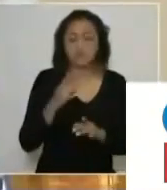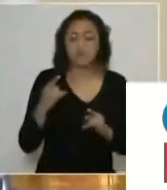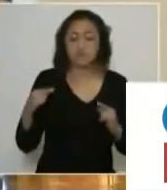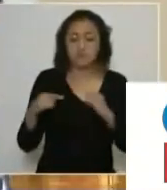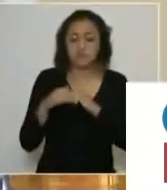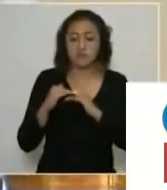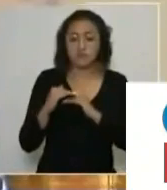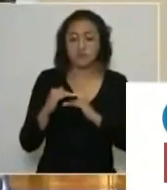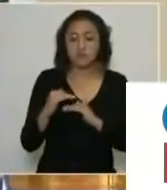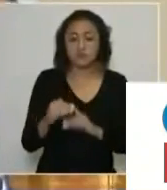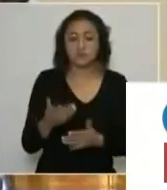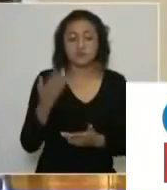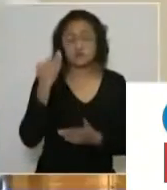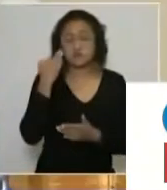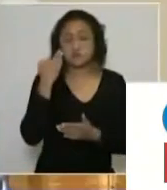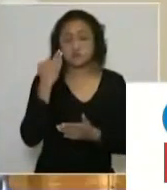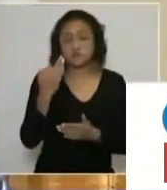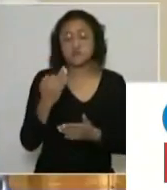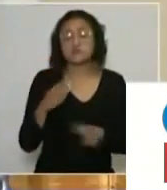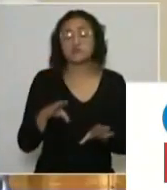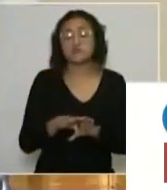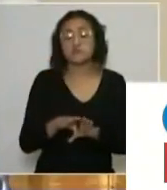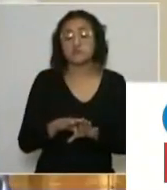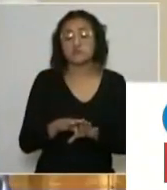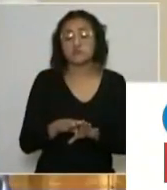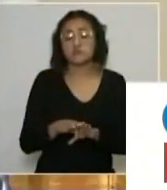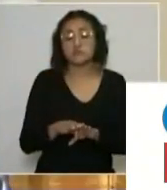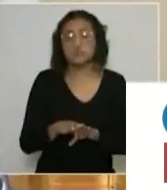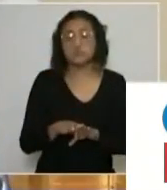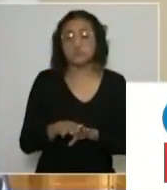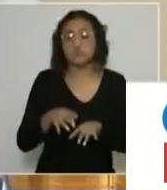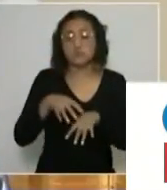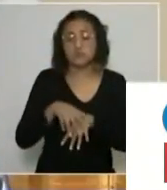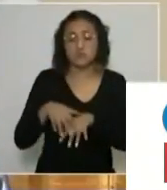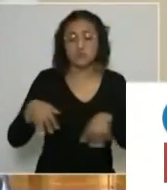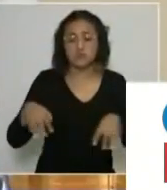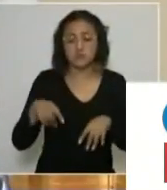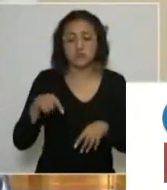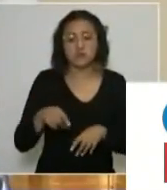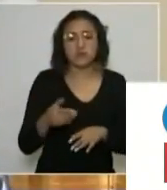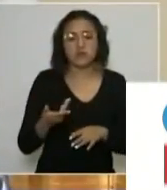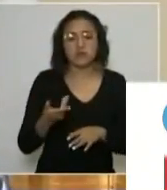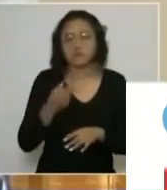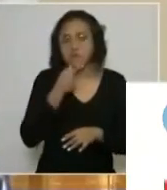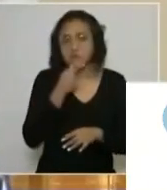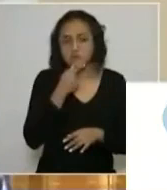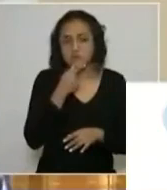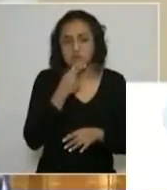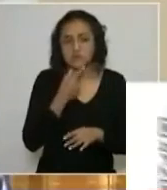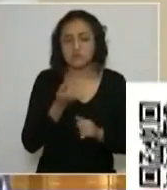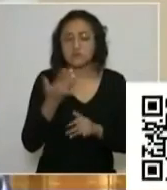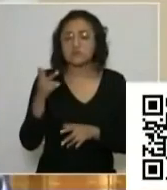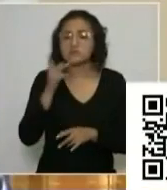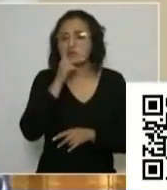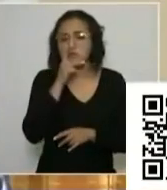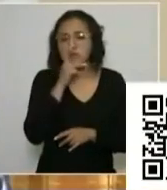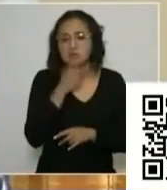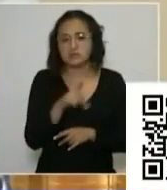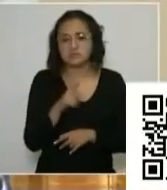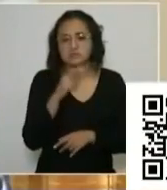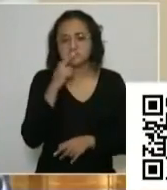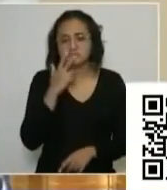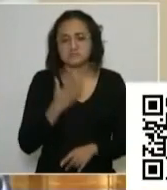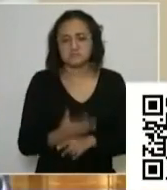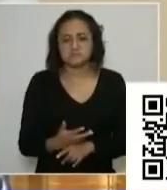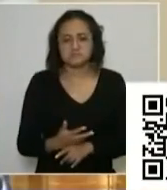autopista, horas, horas, horas, horas. Y al final el menor, pues se lo había llevado a su papá.